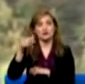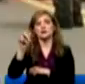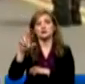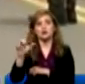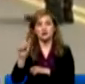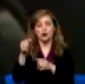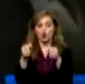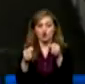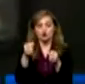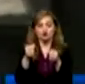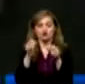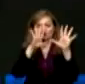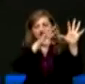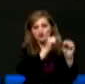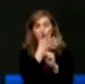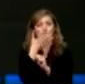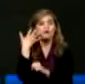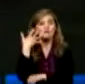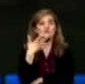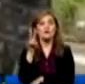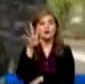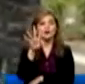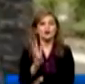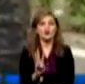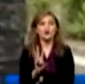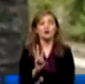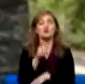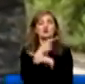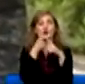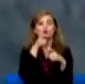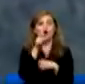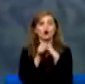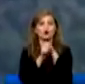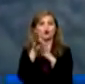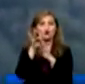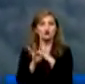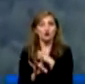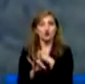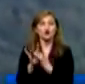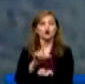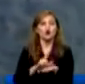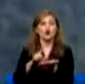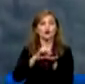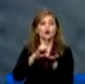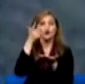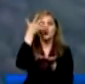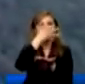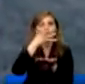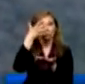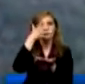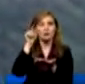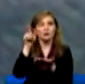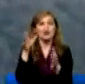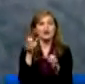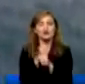vehículo, fueron secuestrados el 26 de marzo de 2018 en San Lorenzo, Esmeraldas, cuando realizaban una